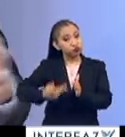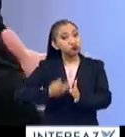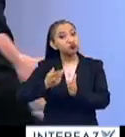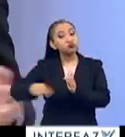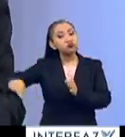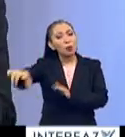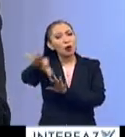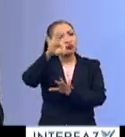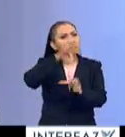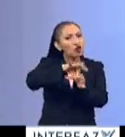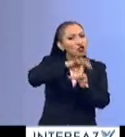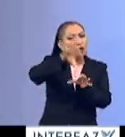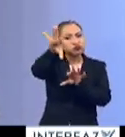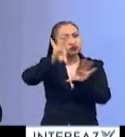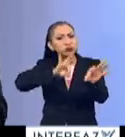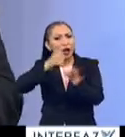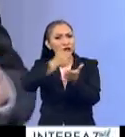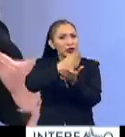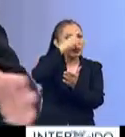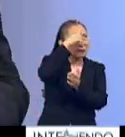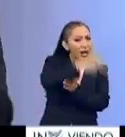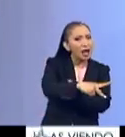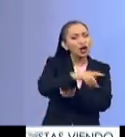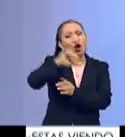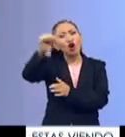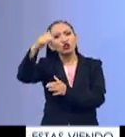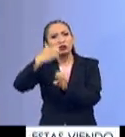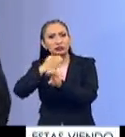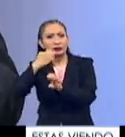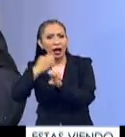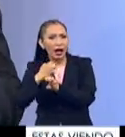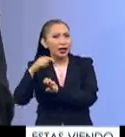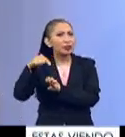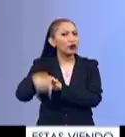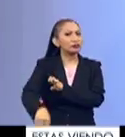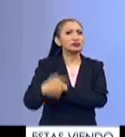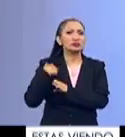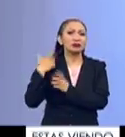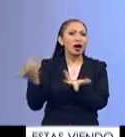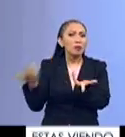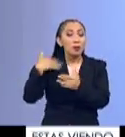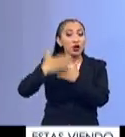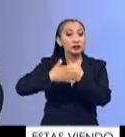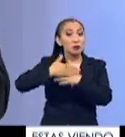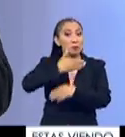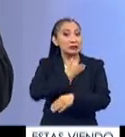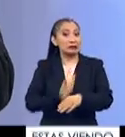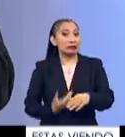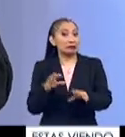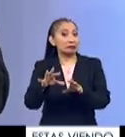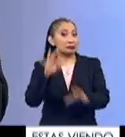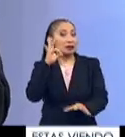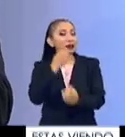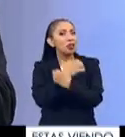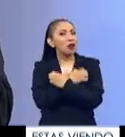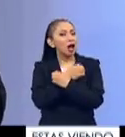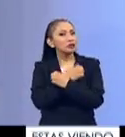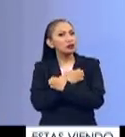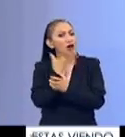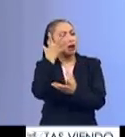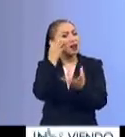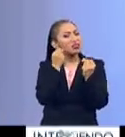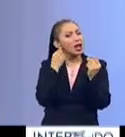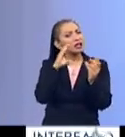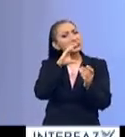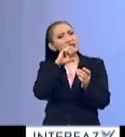vivimos elecciones, ya sea en la Ciudad de México, por supuesto en otros estados. Estamos por vivir una elección presidencial, y la educación cívica, la